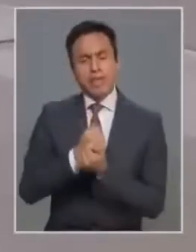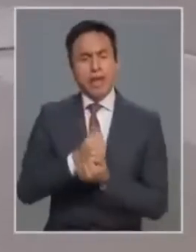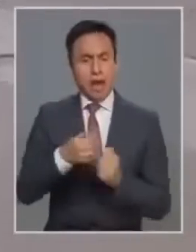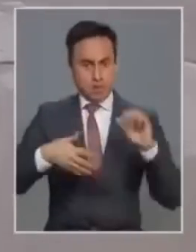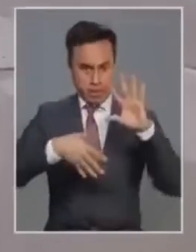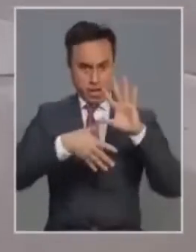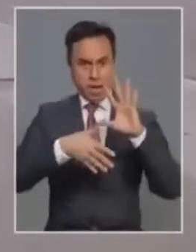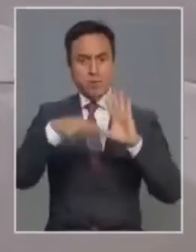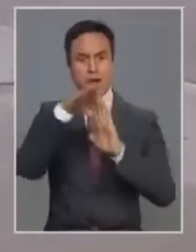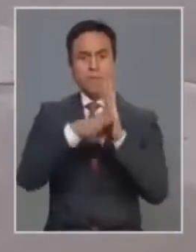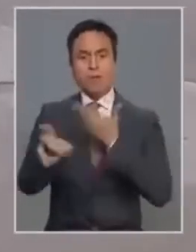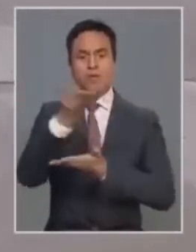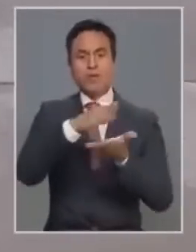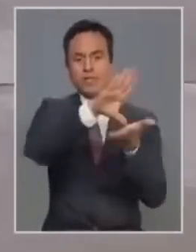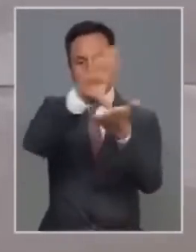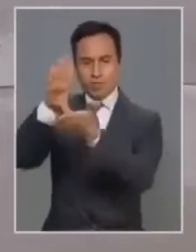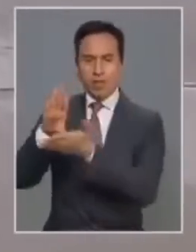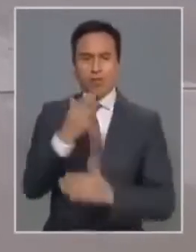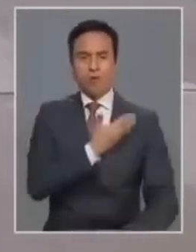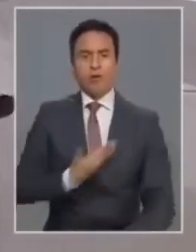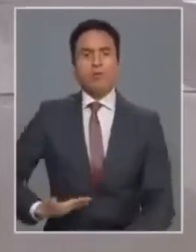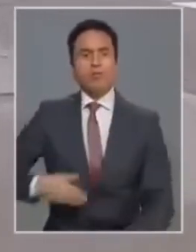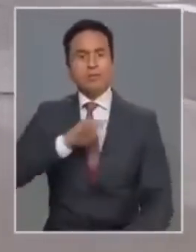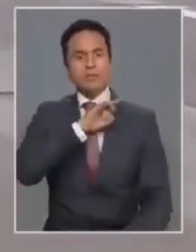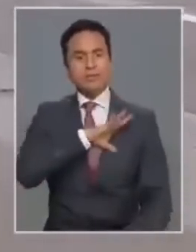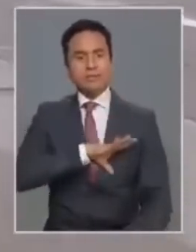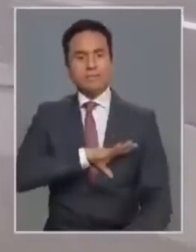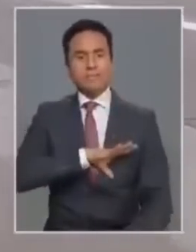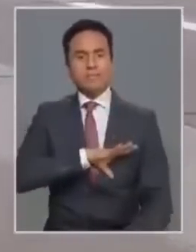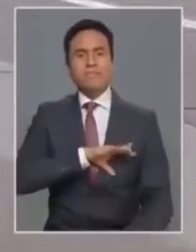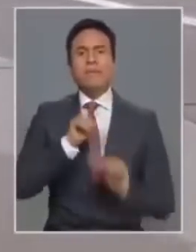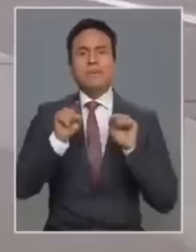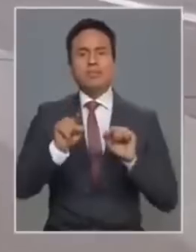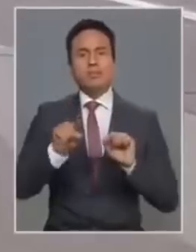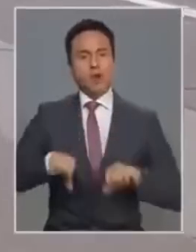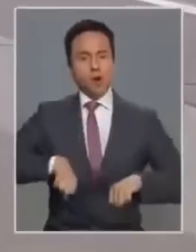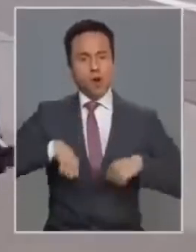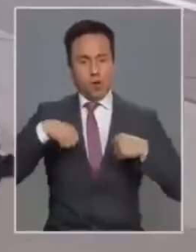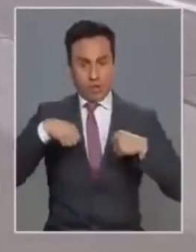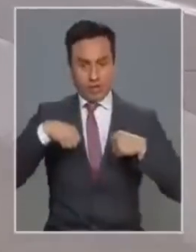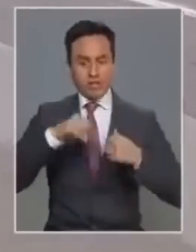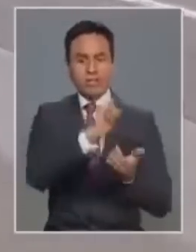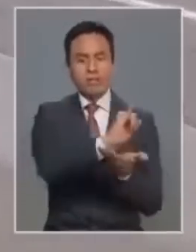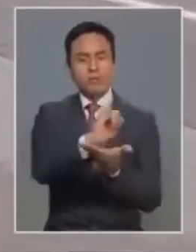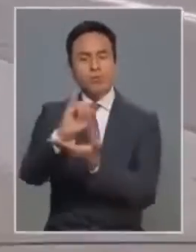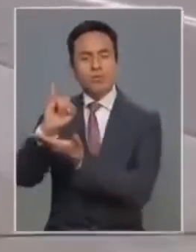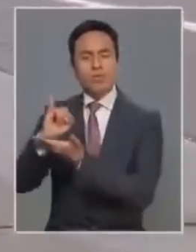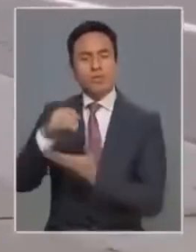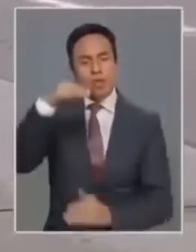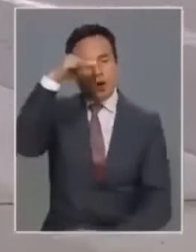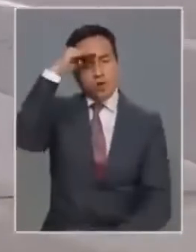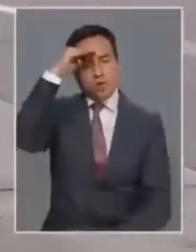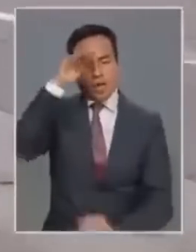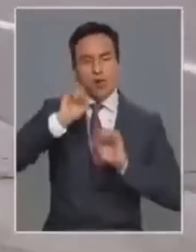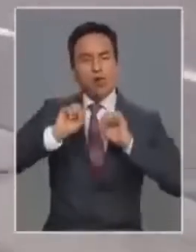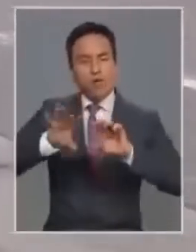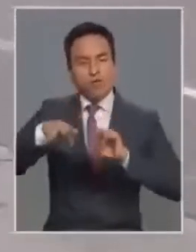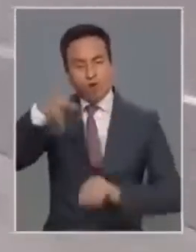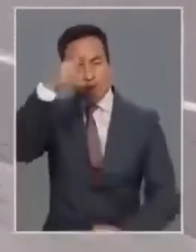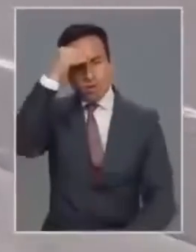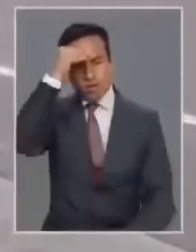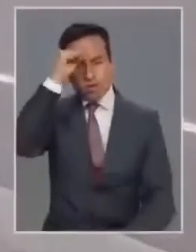de cooperación internacional del gobierno de Chile. Estos jóvenes cuyas instituciones han confiado su formación